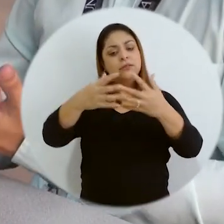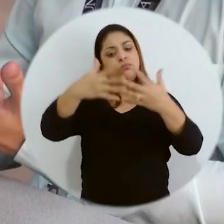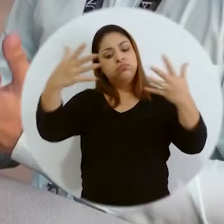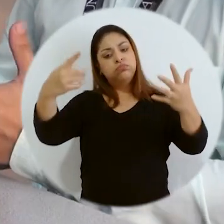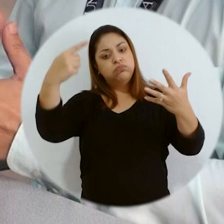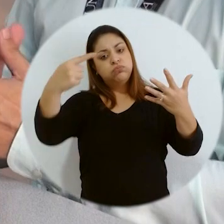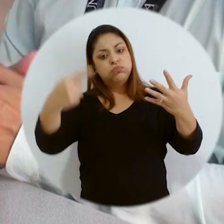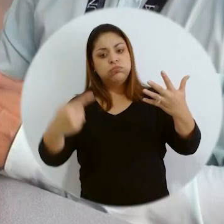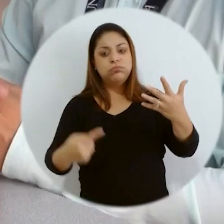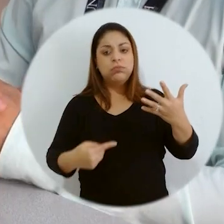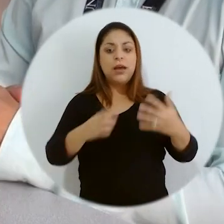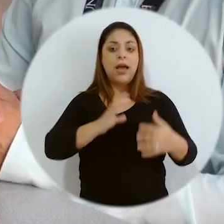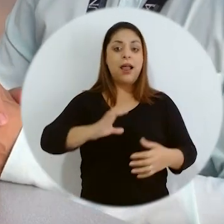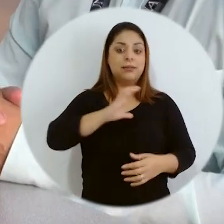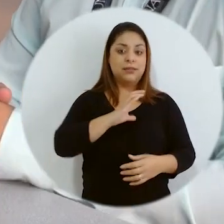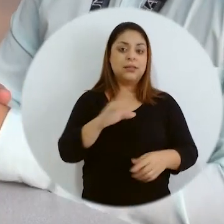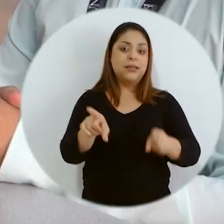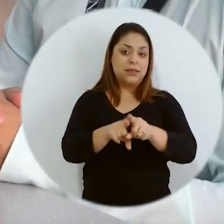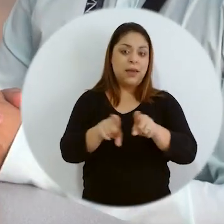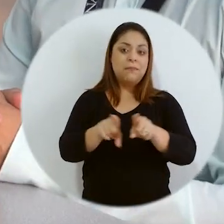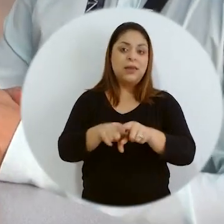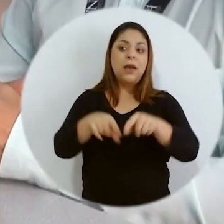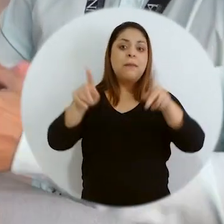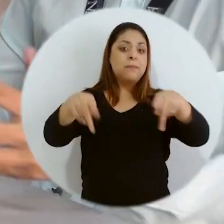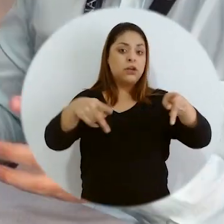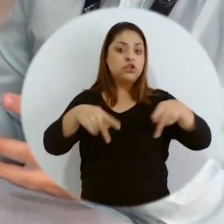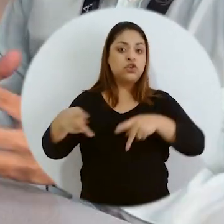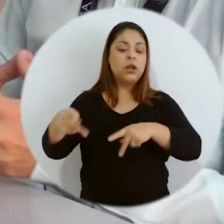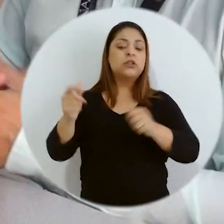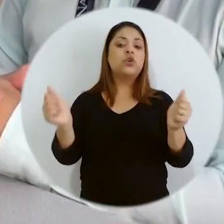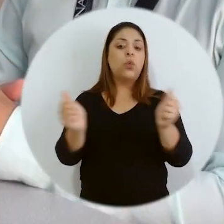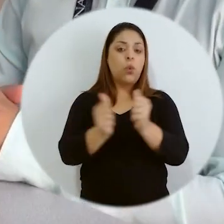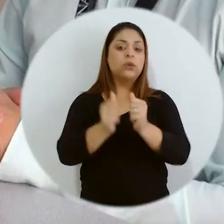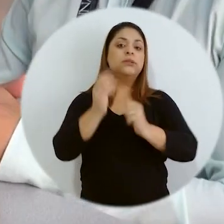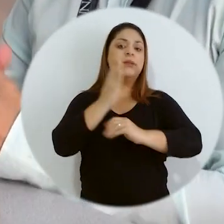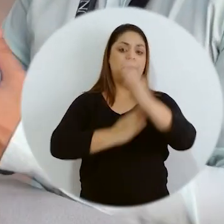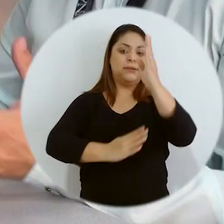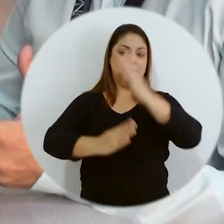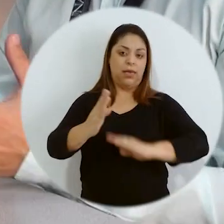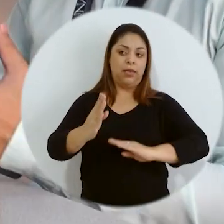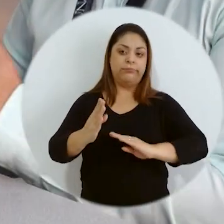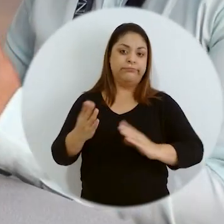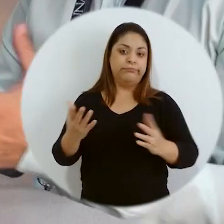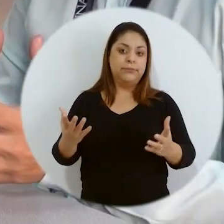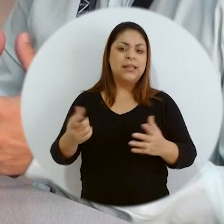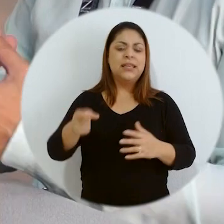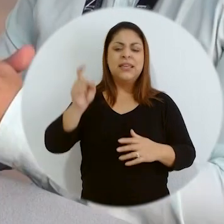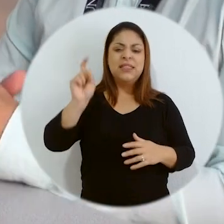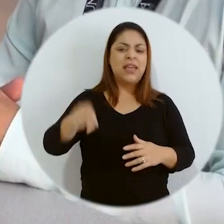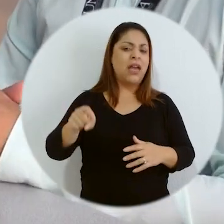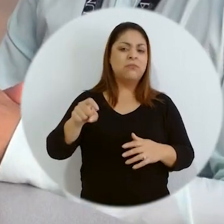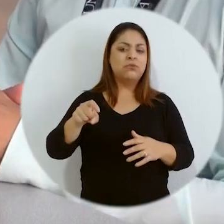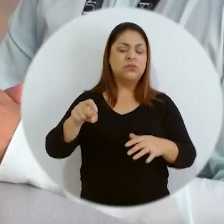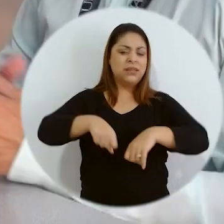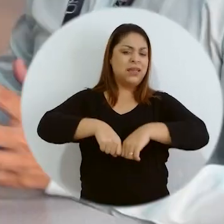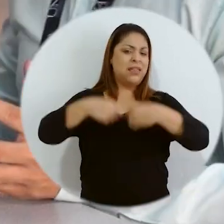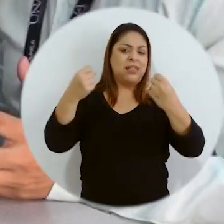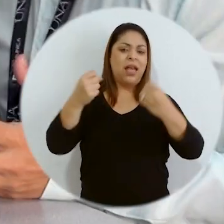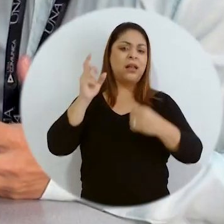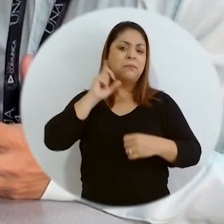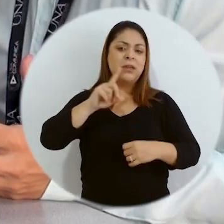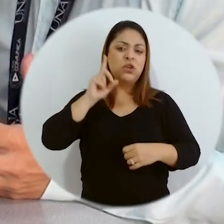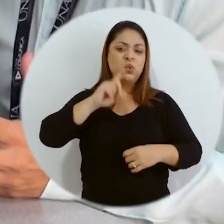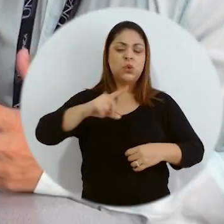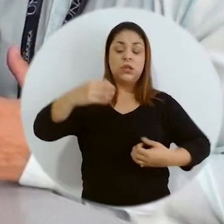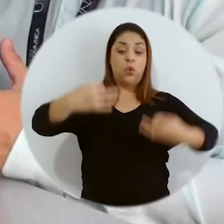más amplitud todas estas características que forman parte de las condiciones de discapacidad distintas y ir rompiendo